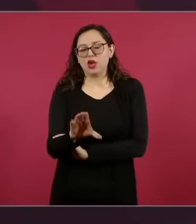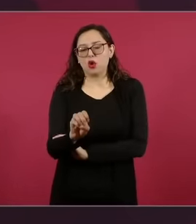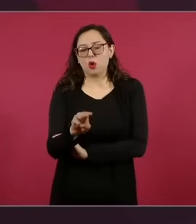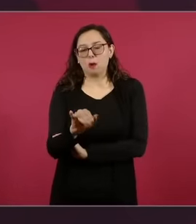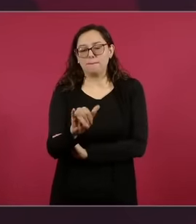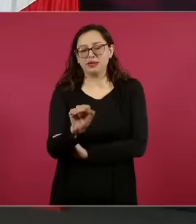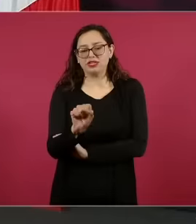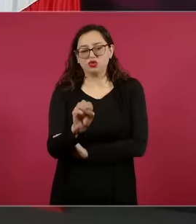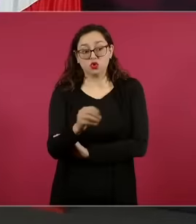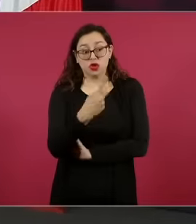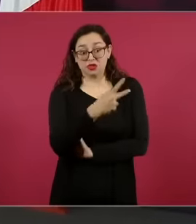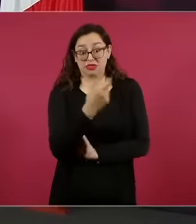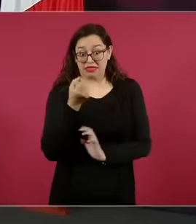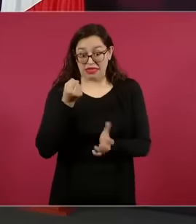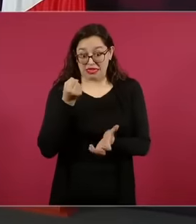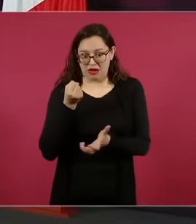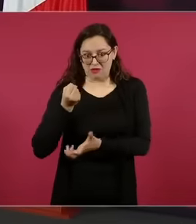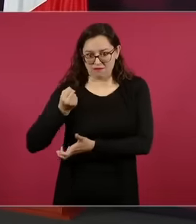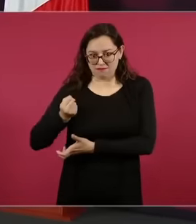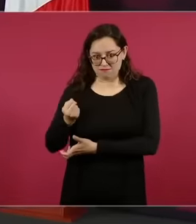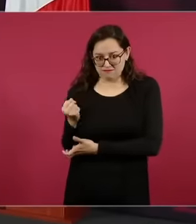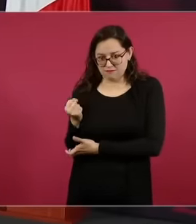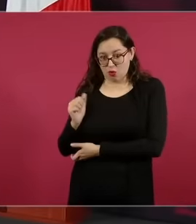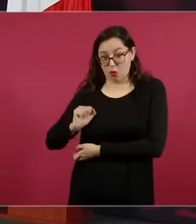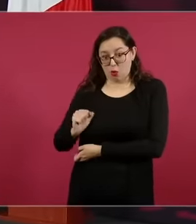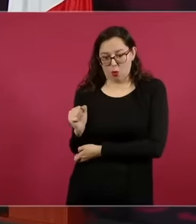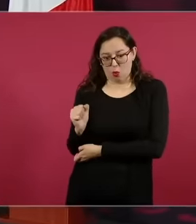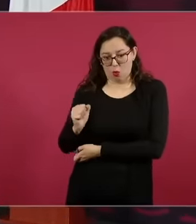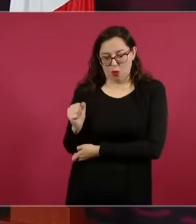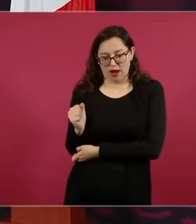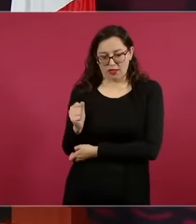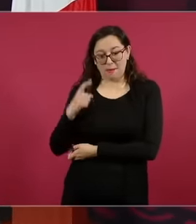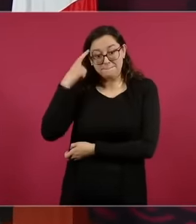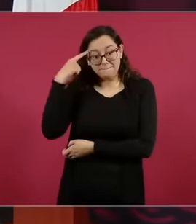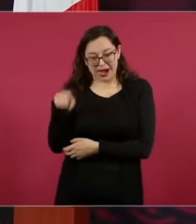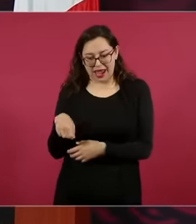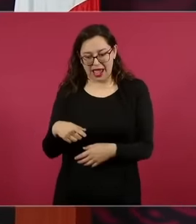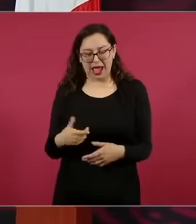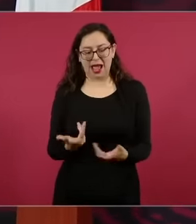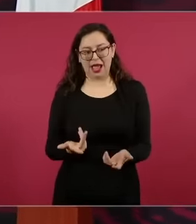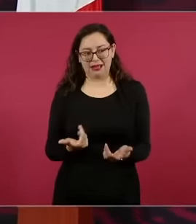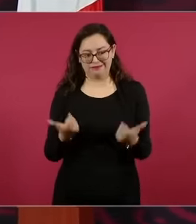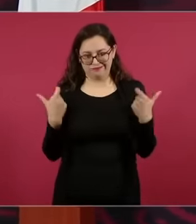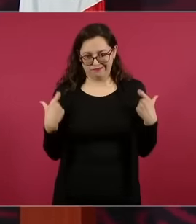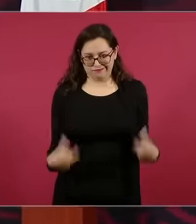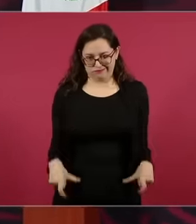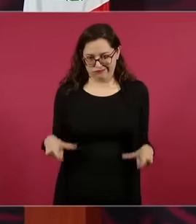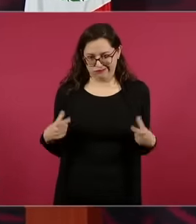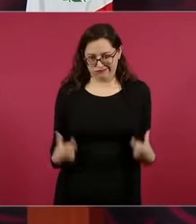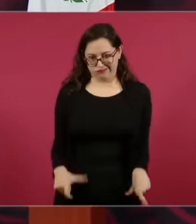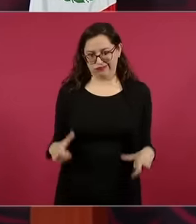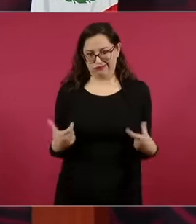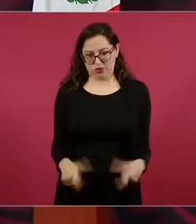los privilegios, para que ganen cuatro veces más que el presidente,